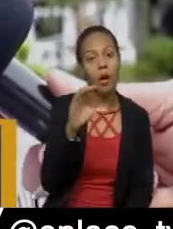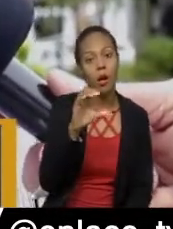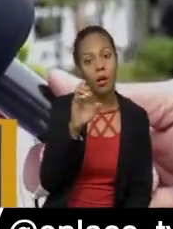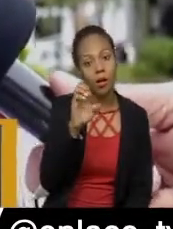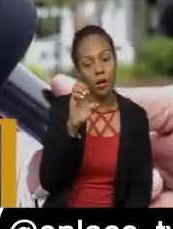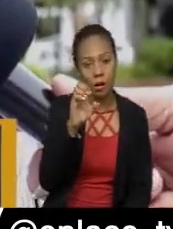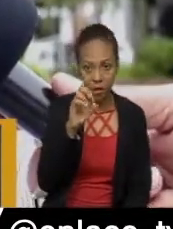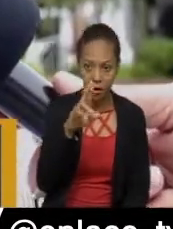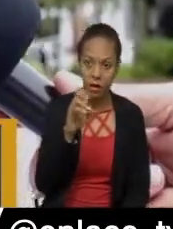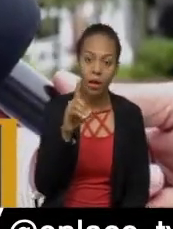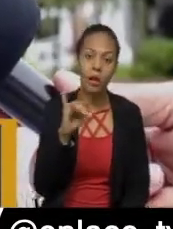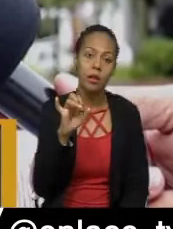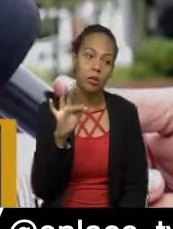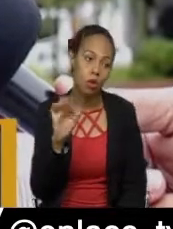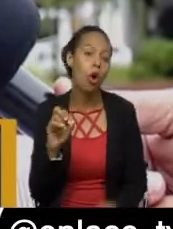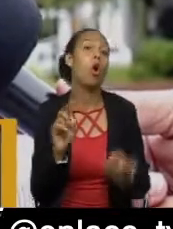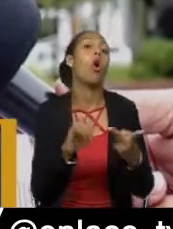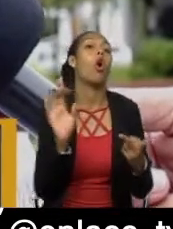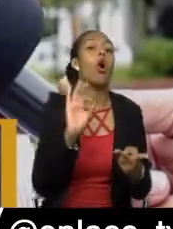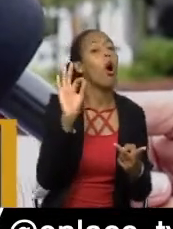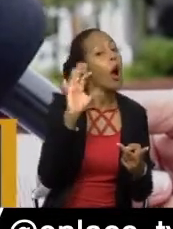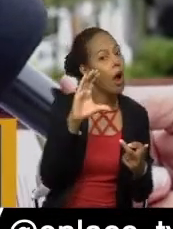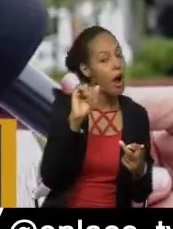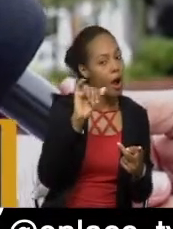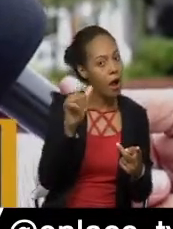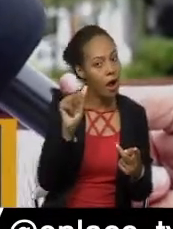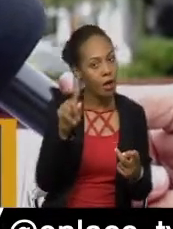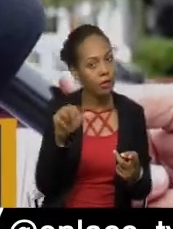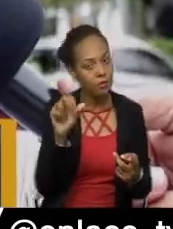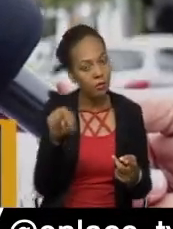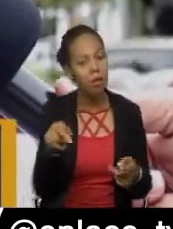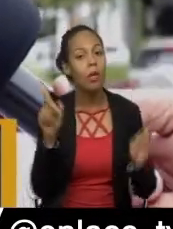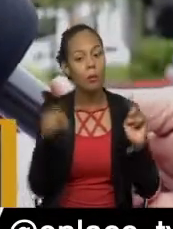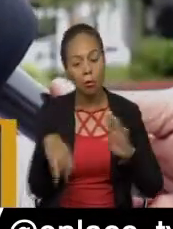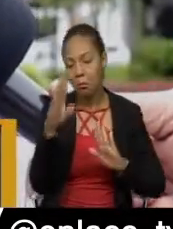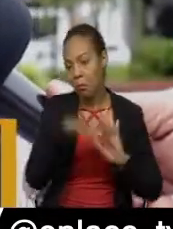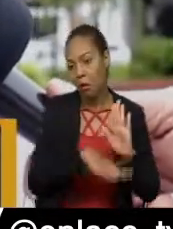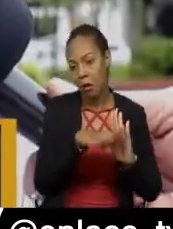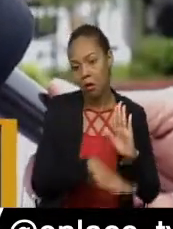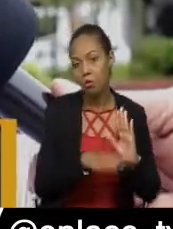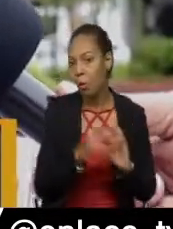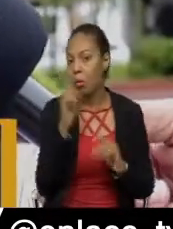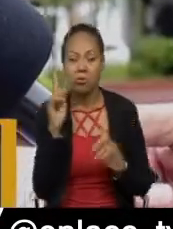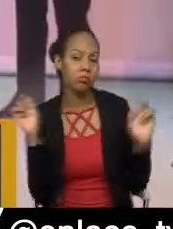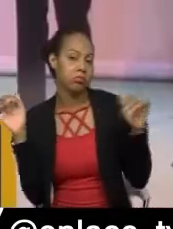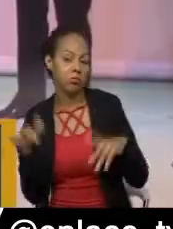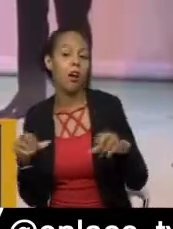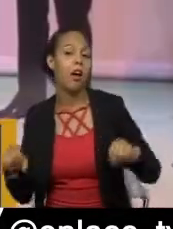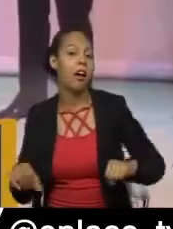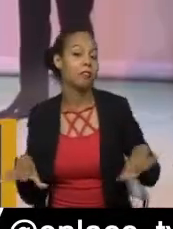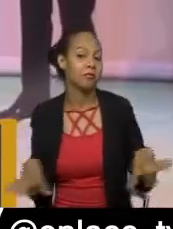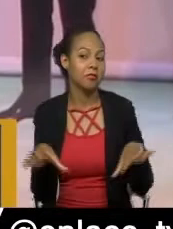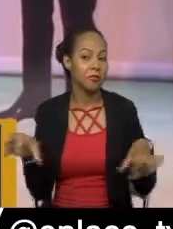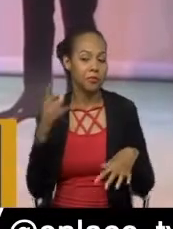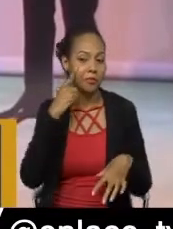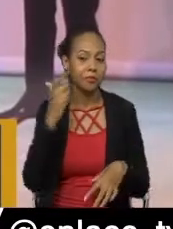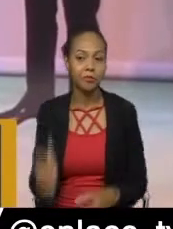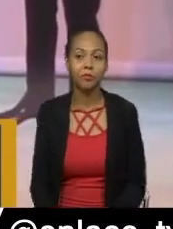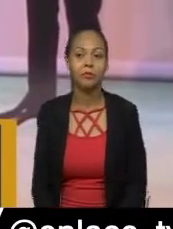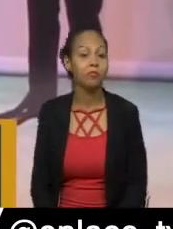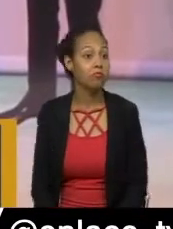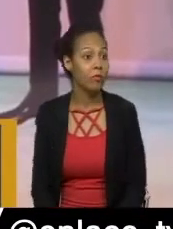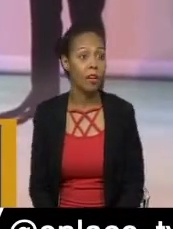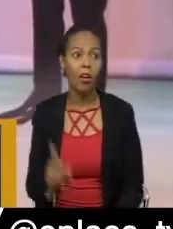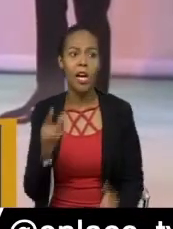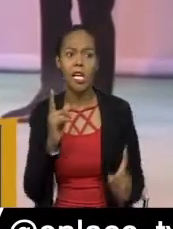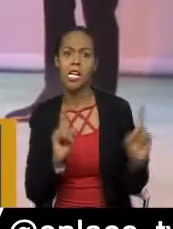Todos a disfrutar de un show diferente y una alternativa de humor única en Barranca Bermeja con Isabela Santomingo y Los Caballeros La Prefieren Bruta. No hay excusa alguna para dejar de ir al